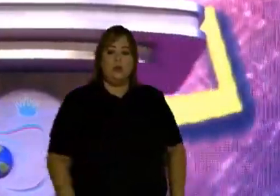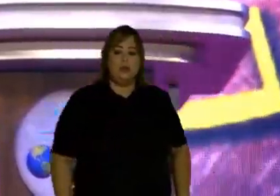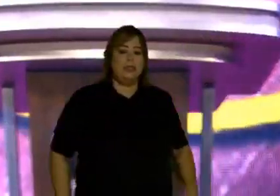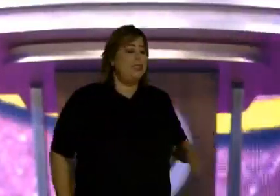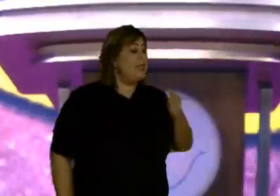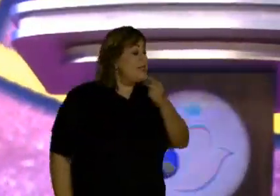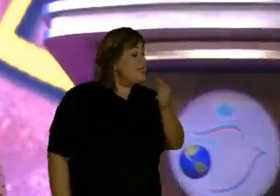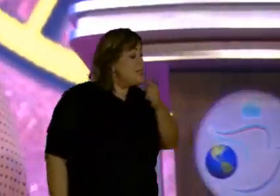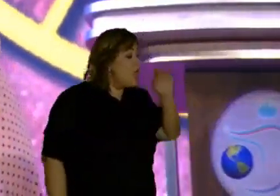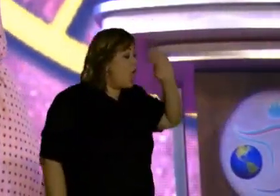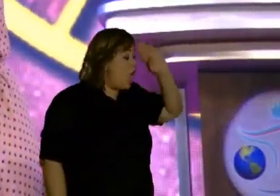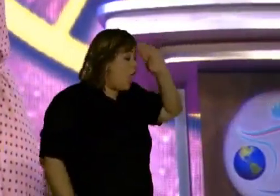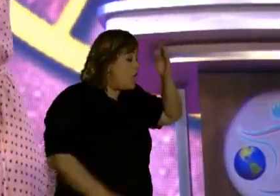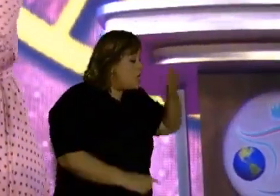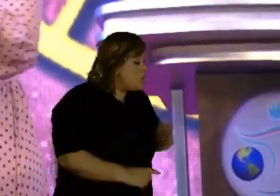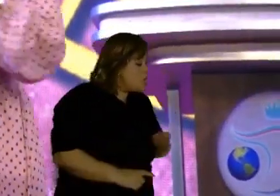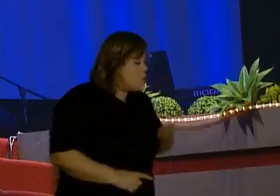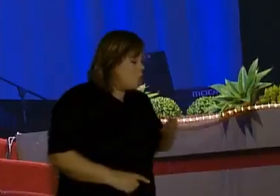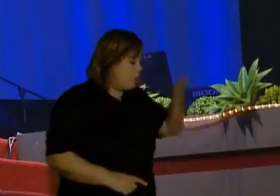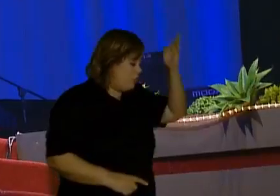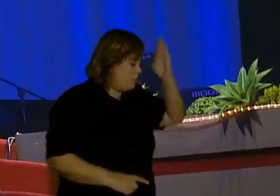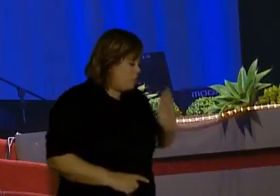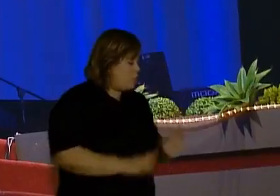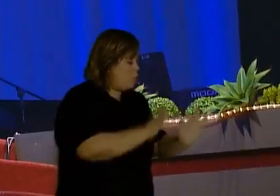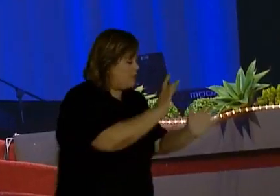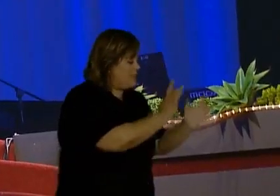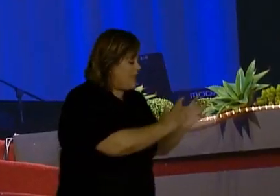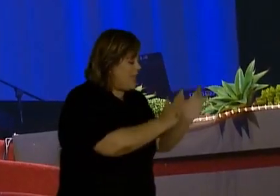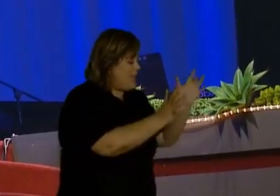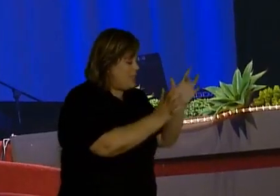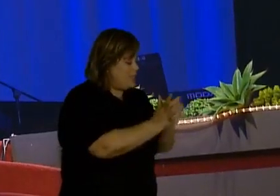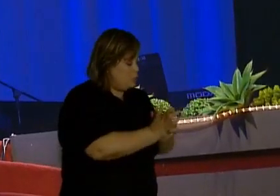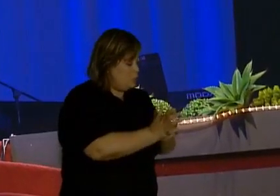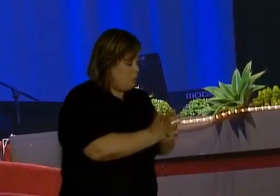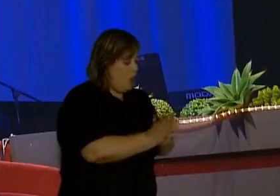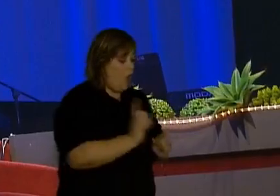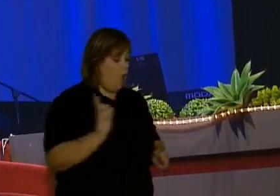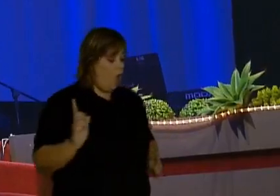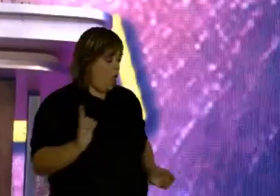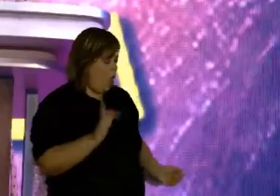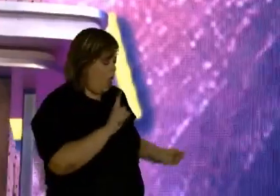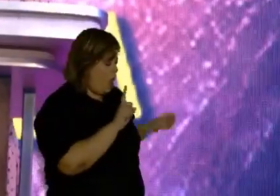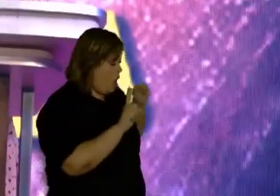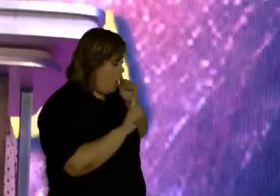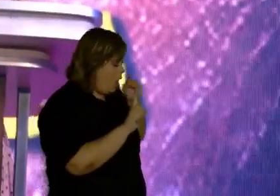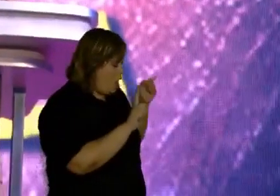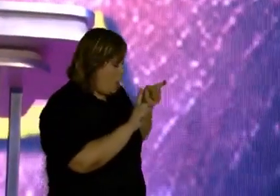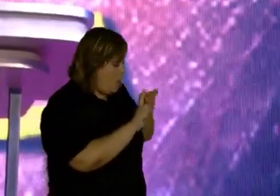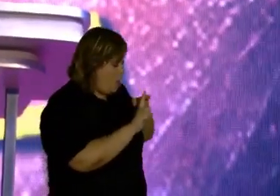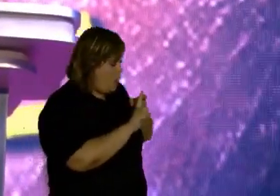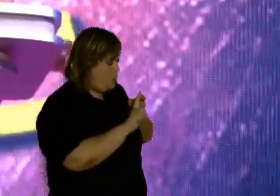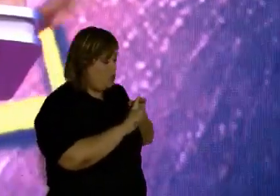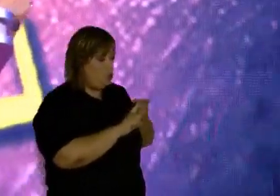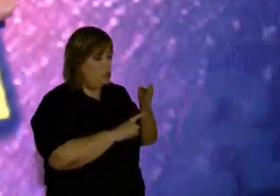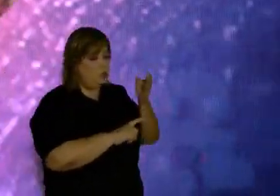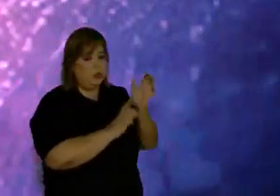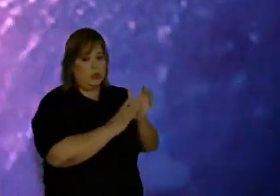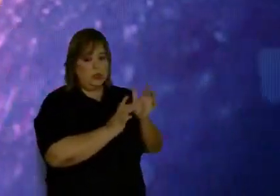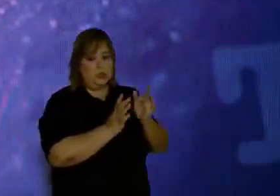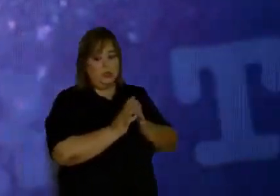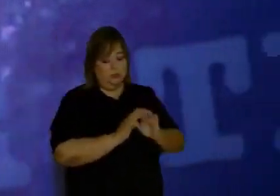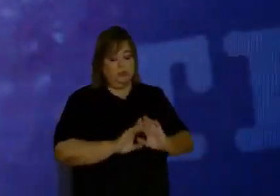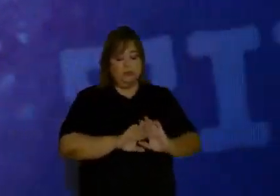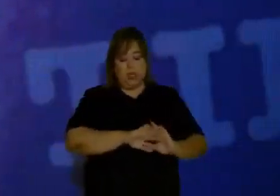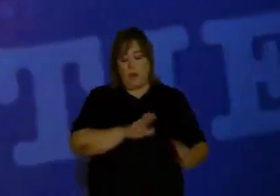¿De qué habló? ¿De Jesús? ¿Sí o no? Habló de Jesús. Reconoció a Jesús. Pero Juan está en una crisis. Juan está